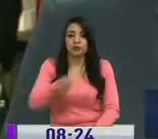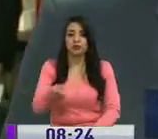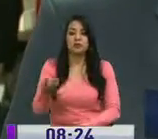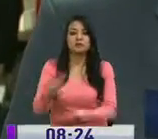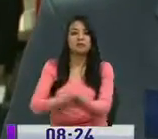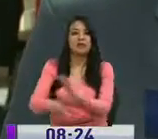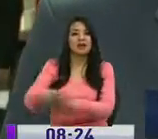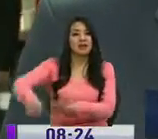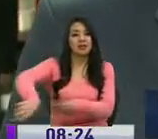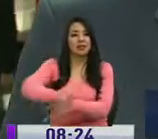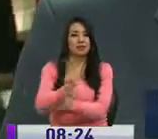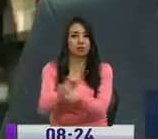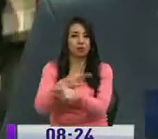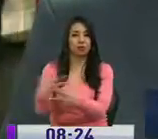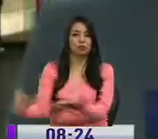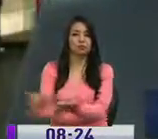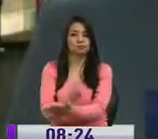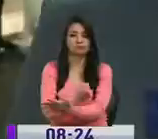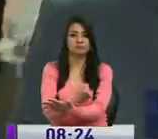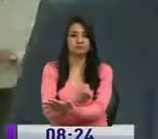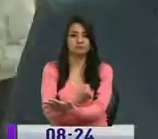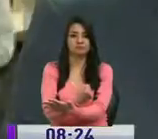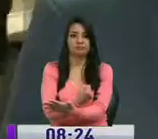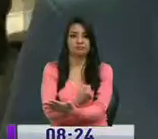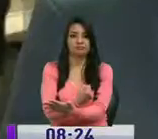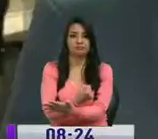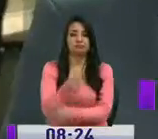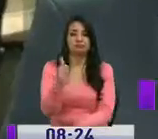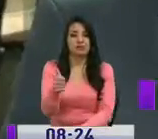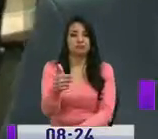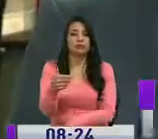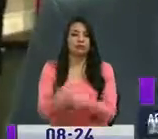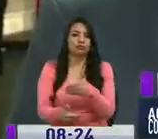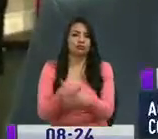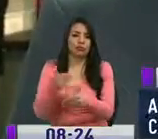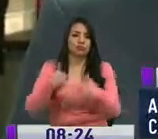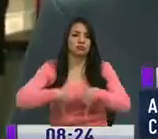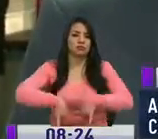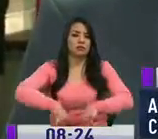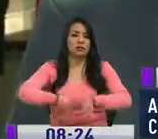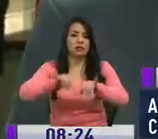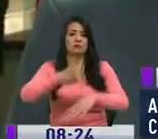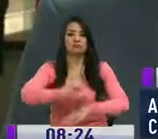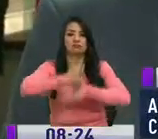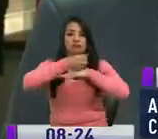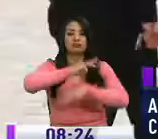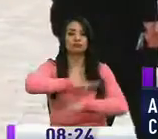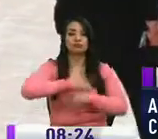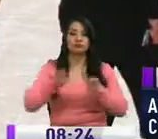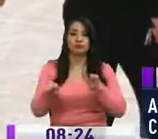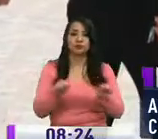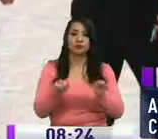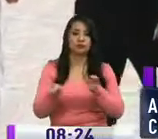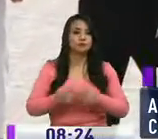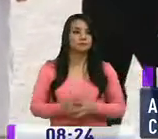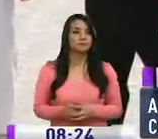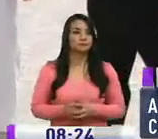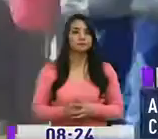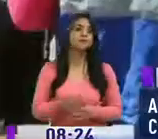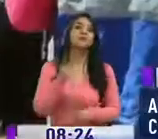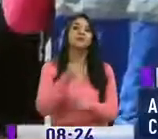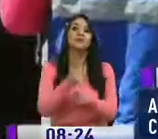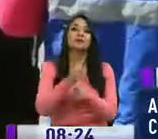la retención del producto y que el procedimiento se siga con la Agencia Metropolitana de Control. La recomendación para